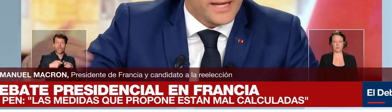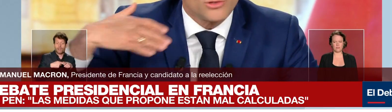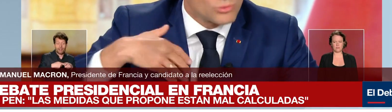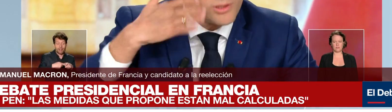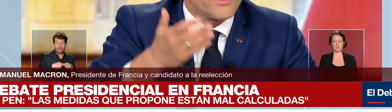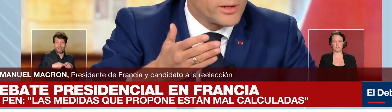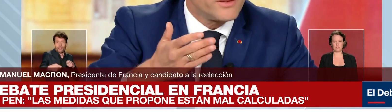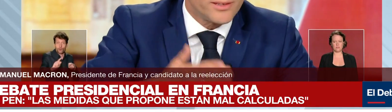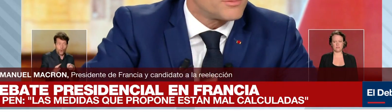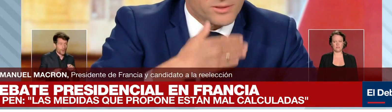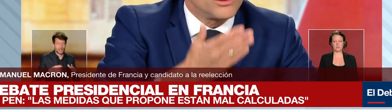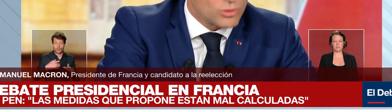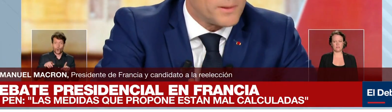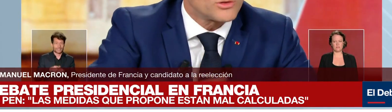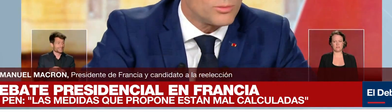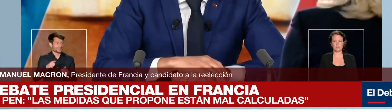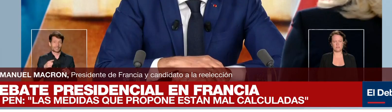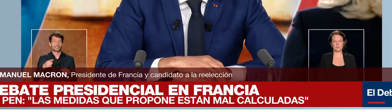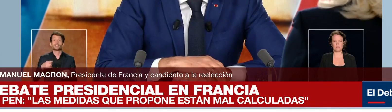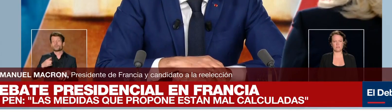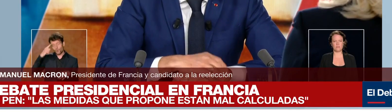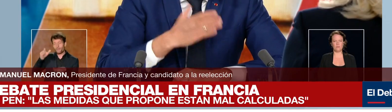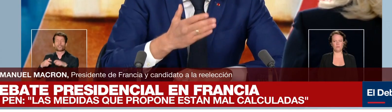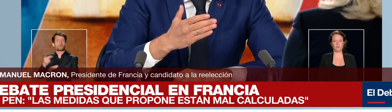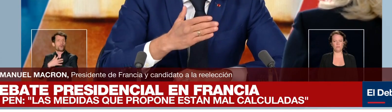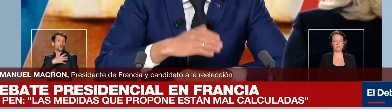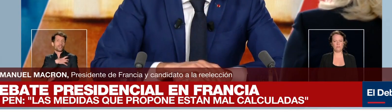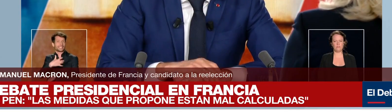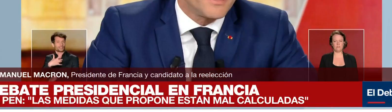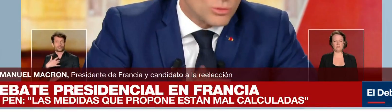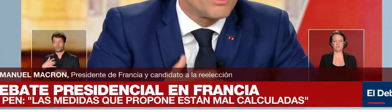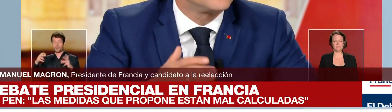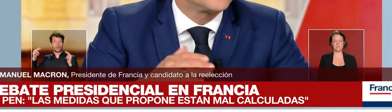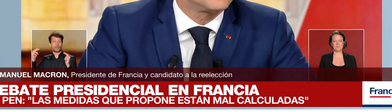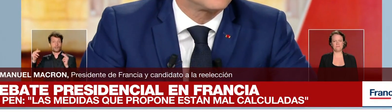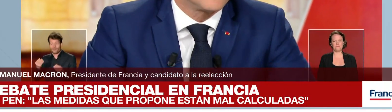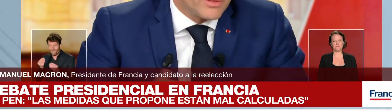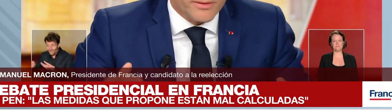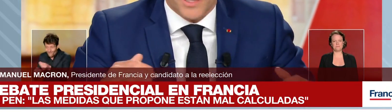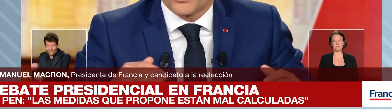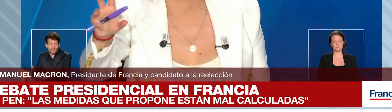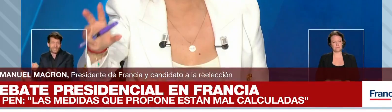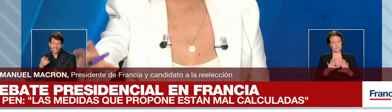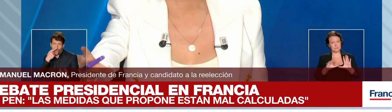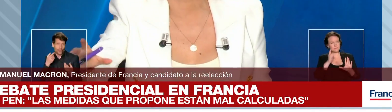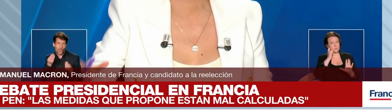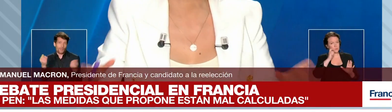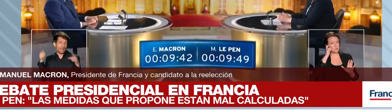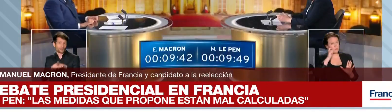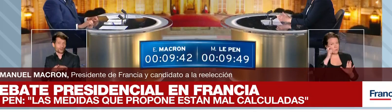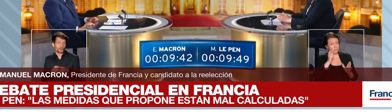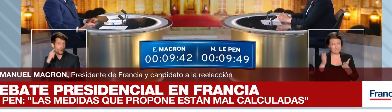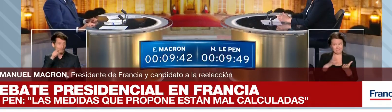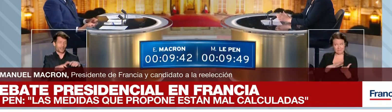baja el IVA para nosotros cuatro, son ineficaces porque no se transmiten en los precios, sino que además son injustas. Y usted no